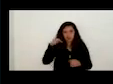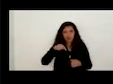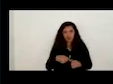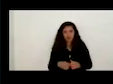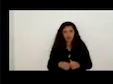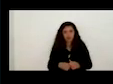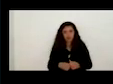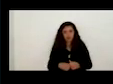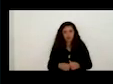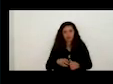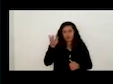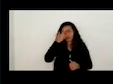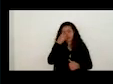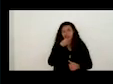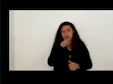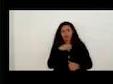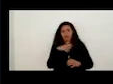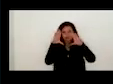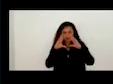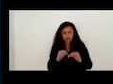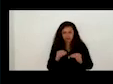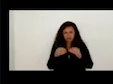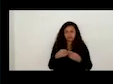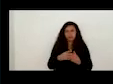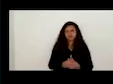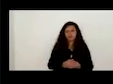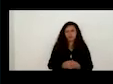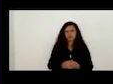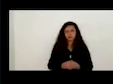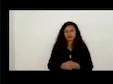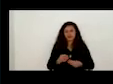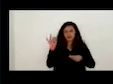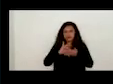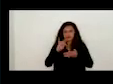Les recordamos mantener sus micrófonos apagados. Muchas Perdón, gracias. era para mí.